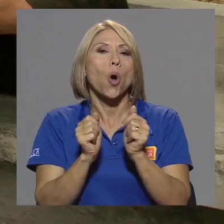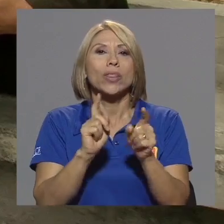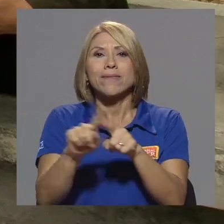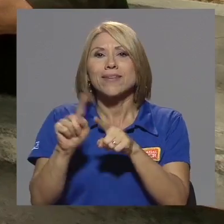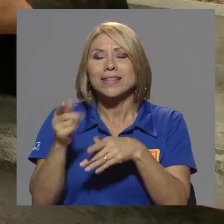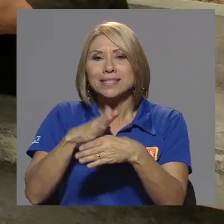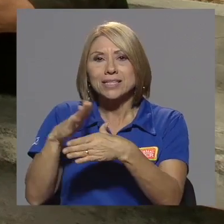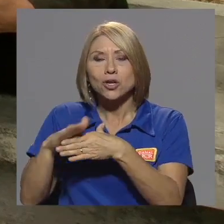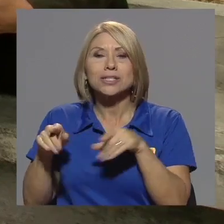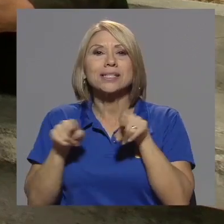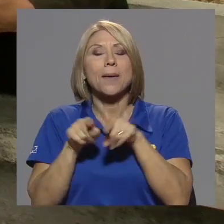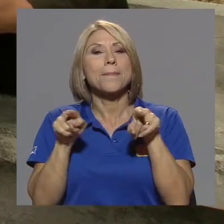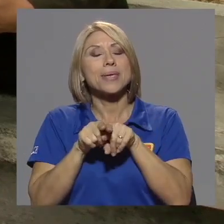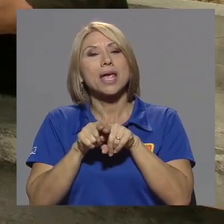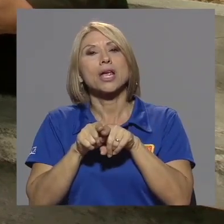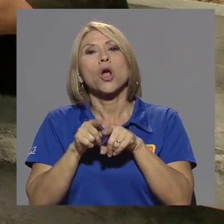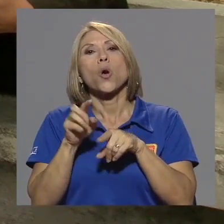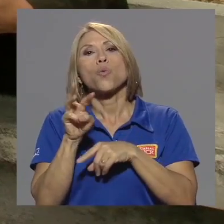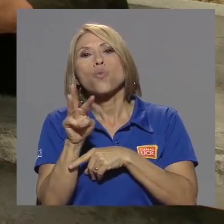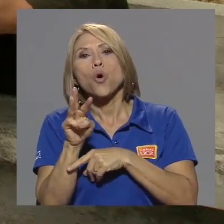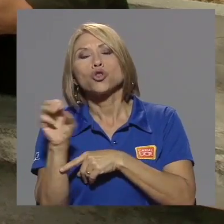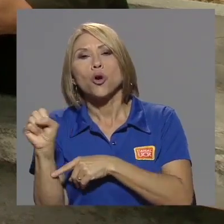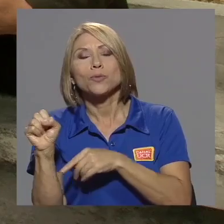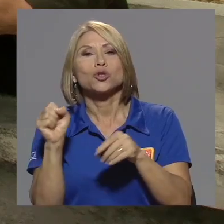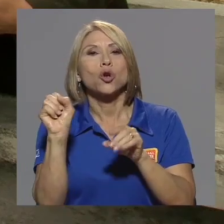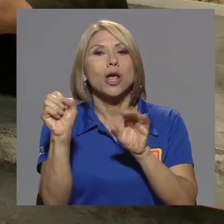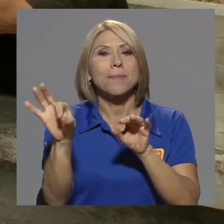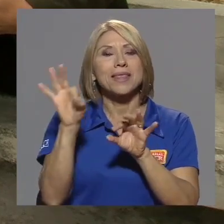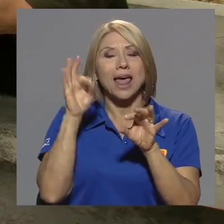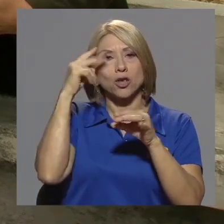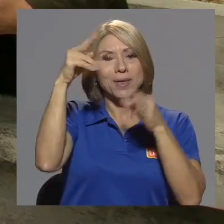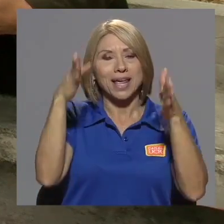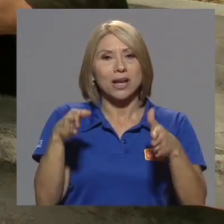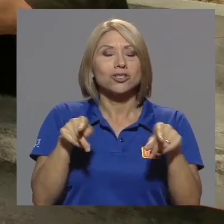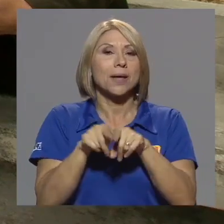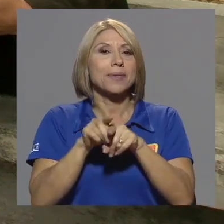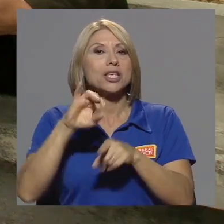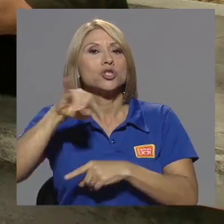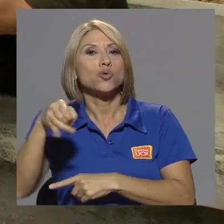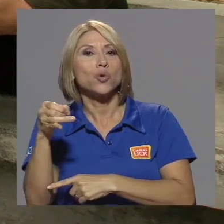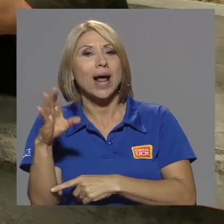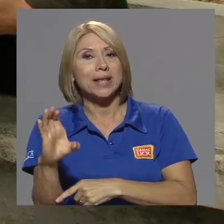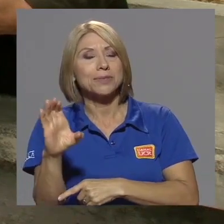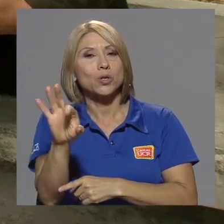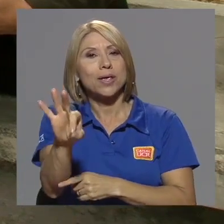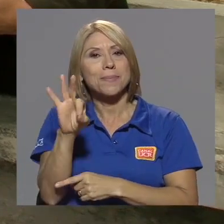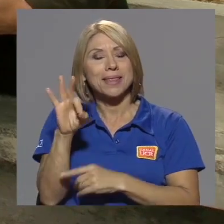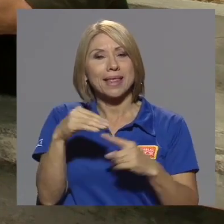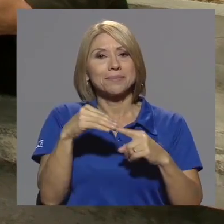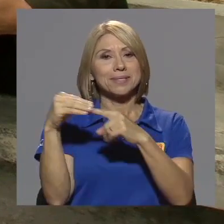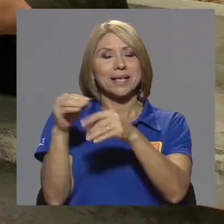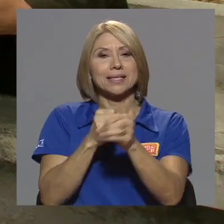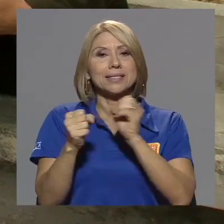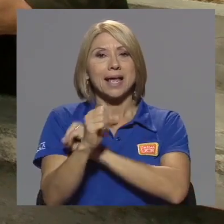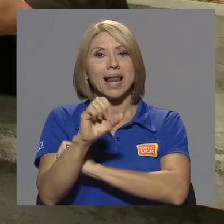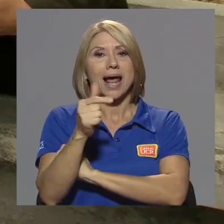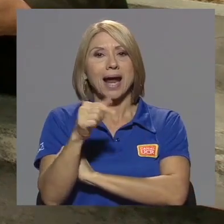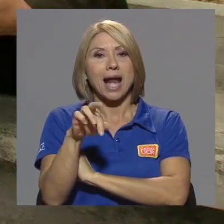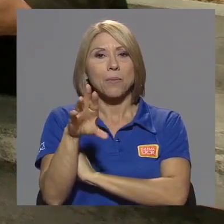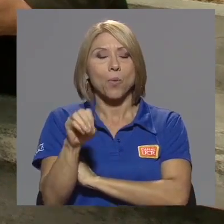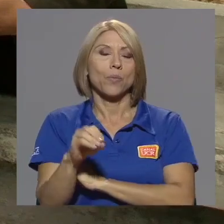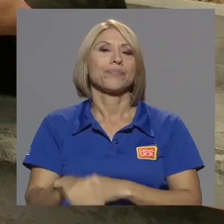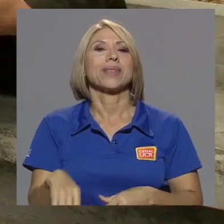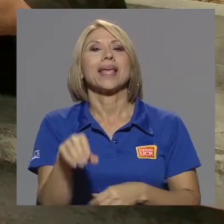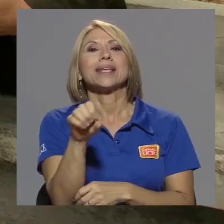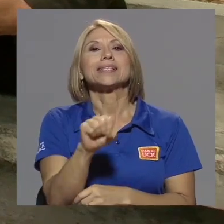vinilos. Tenemos workshops con invitados internacionales mexicanos, tenemos la conferencia de Juno Calypso, nuestra invitada principal, en la Sala